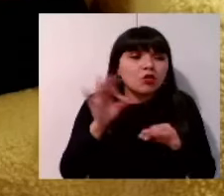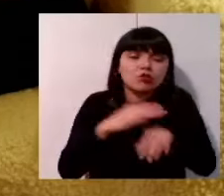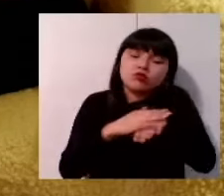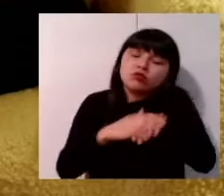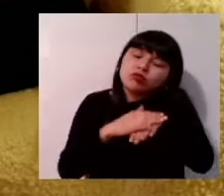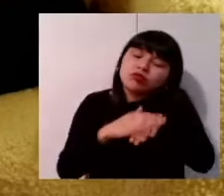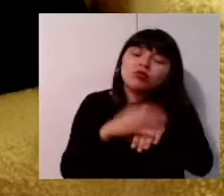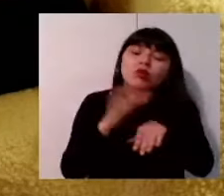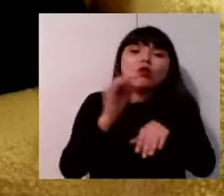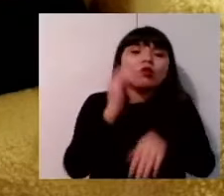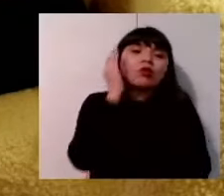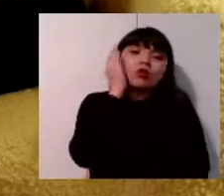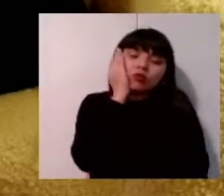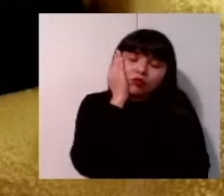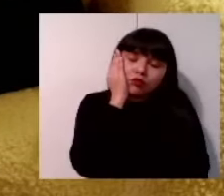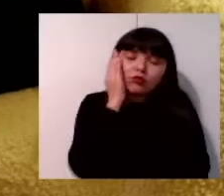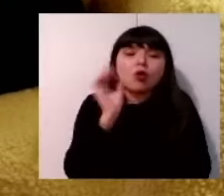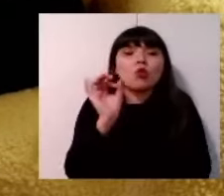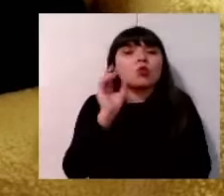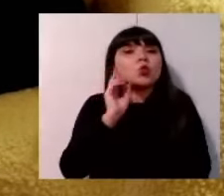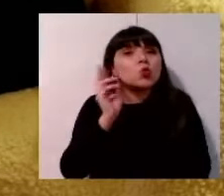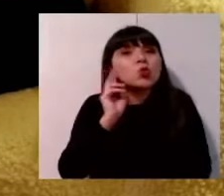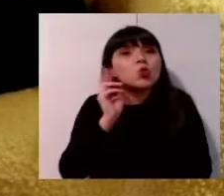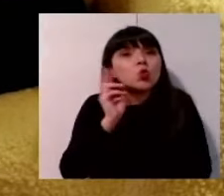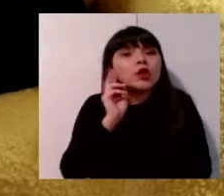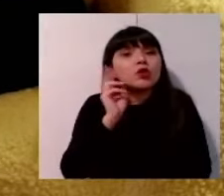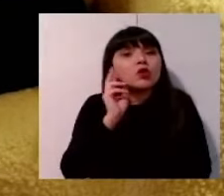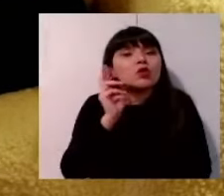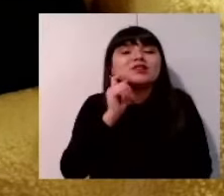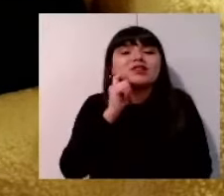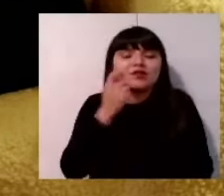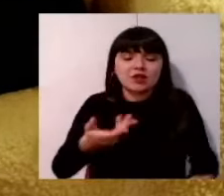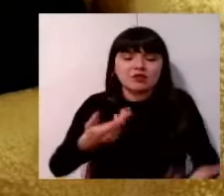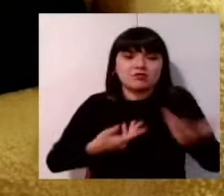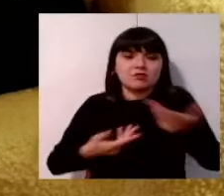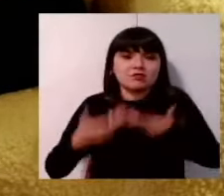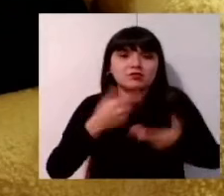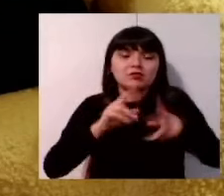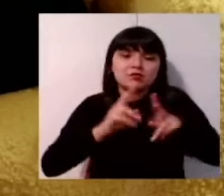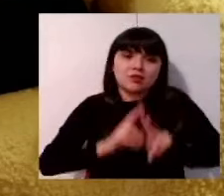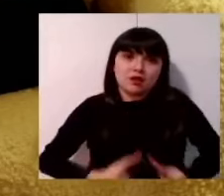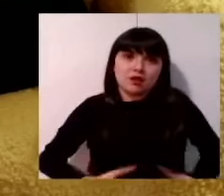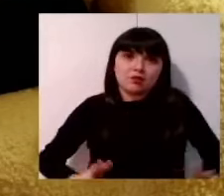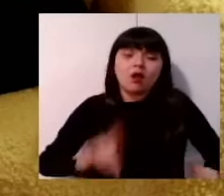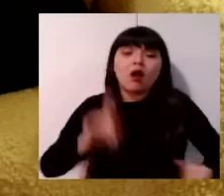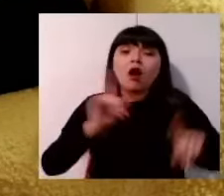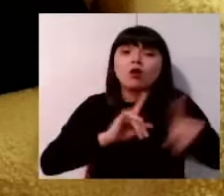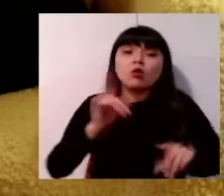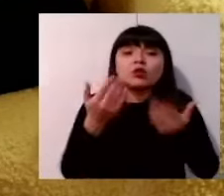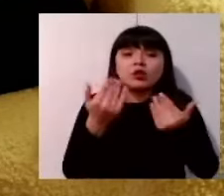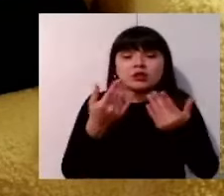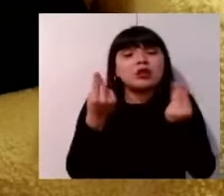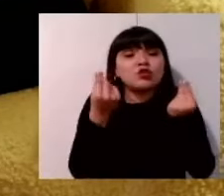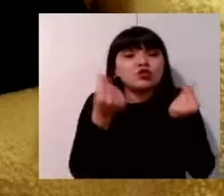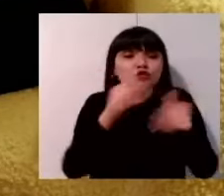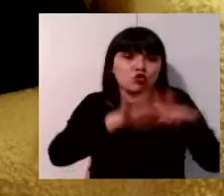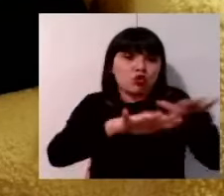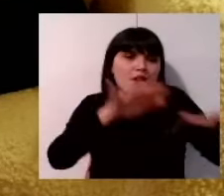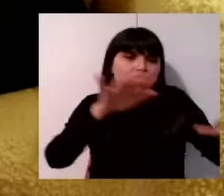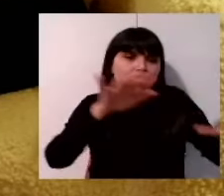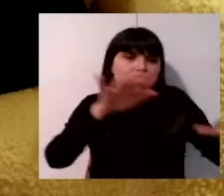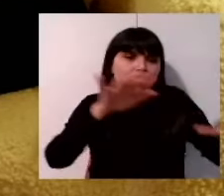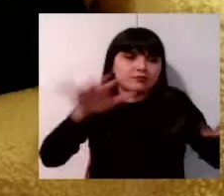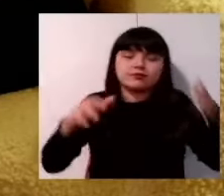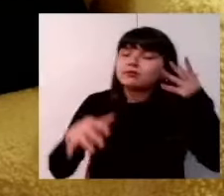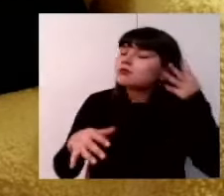como autogestionando la calma para dormir. Y hay otros que tienen que tocar ciertas cosas. Y a veces, muchas veces, la mayoría de las veces son